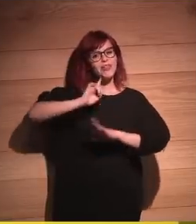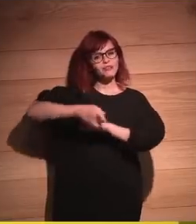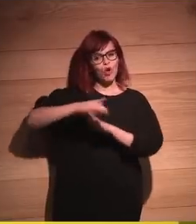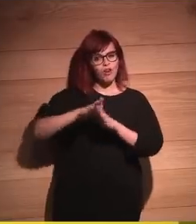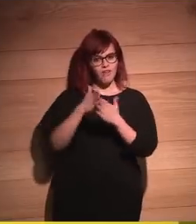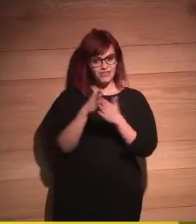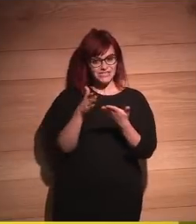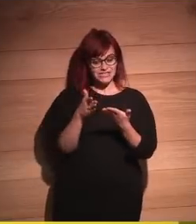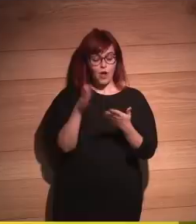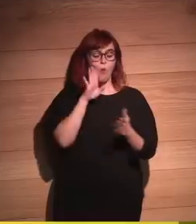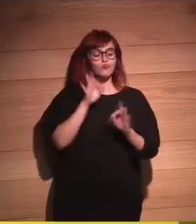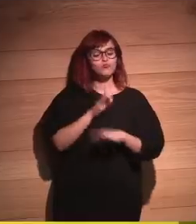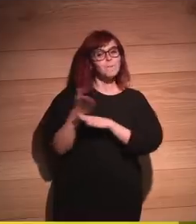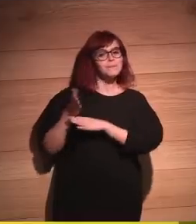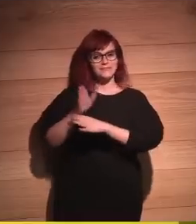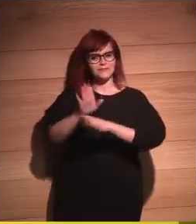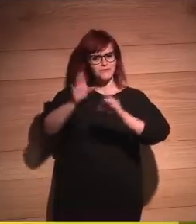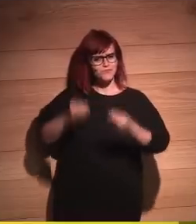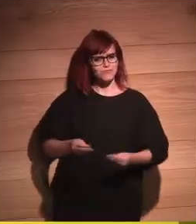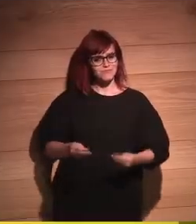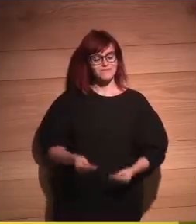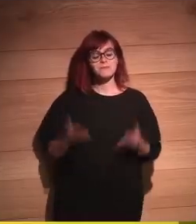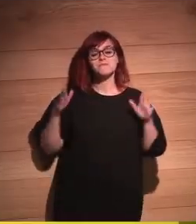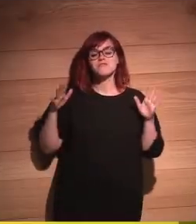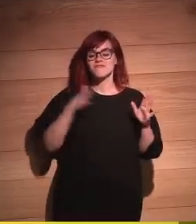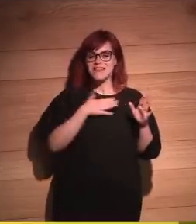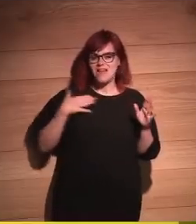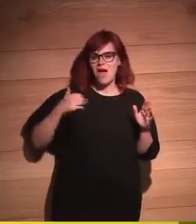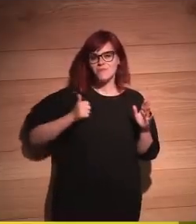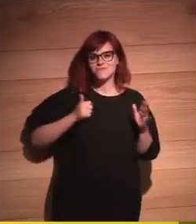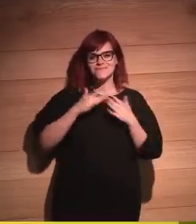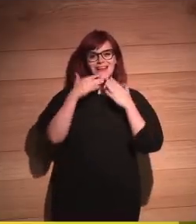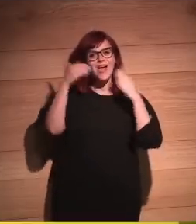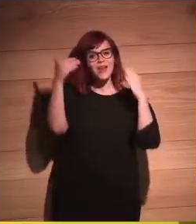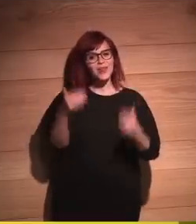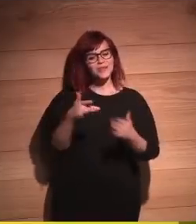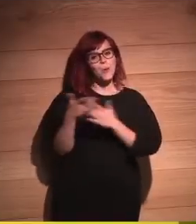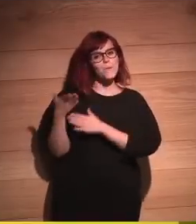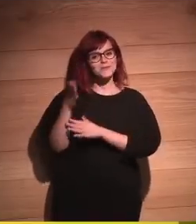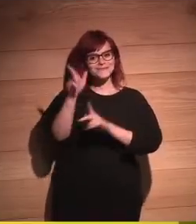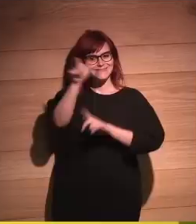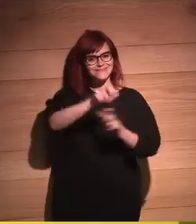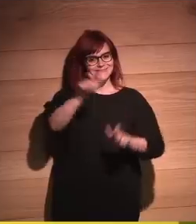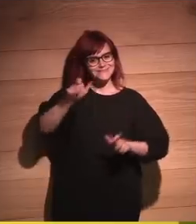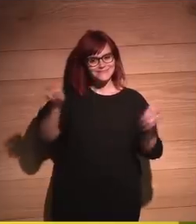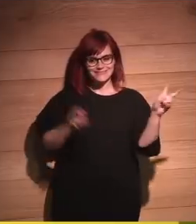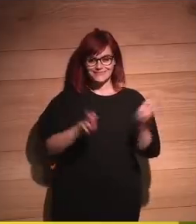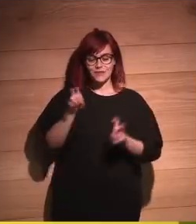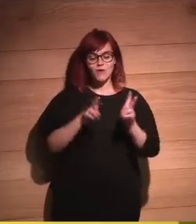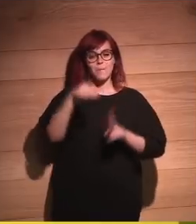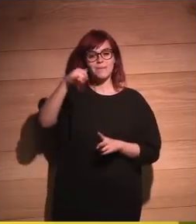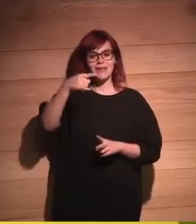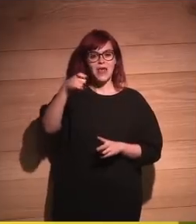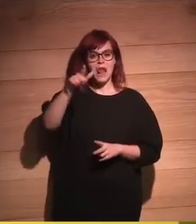que os lo presente. Pero sí quería agradecerles a todos su presencia aquí, agradecerle a Miguel